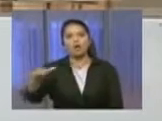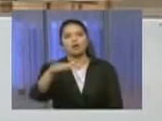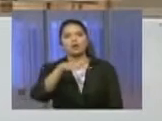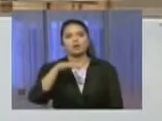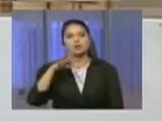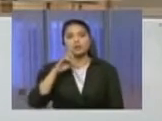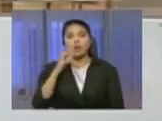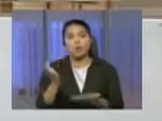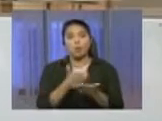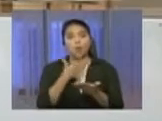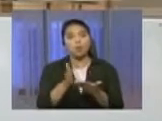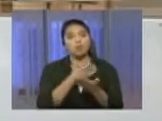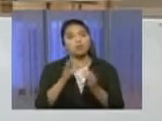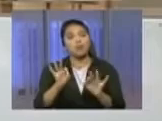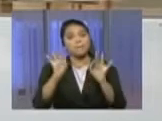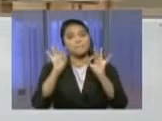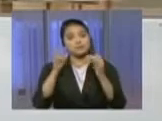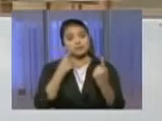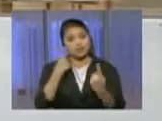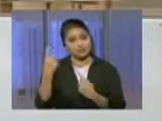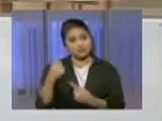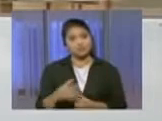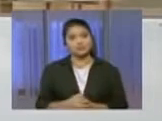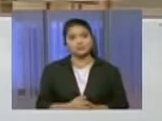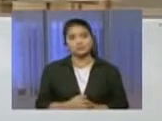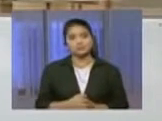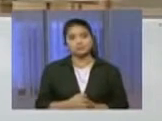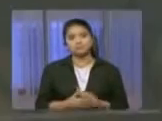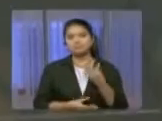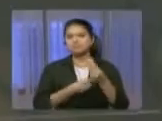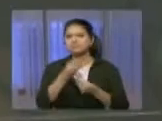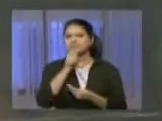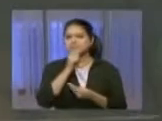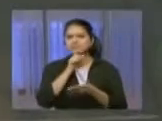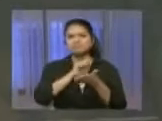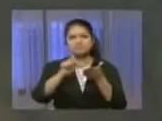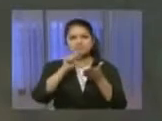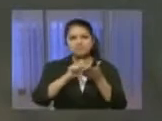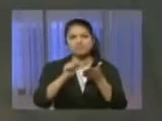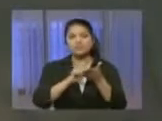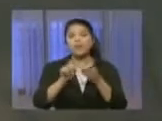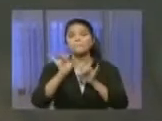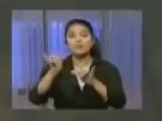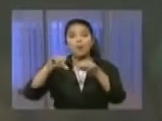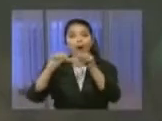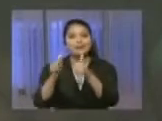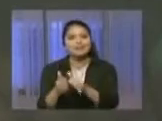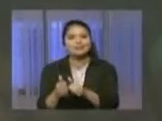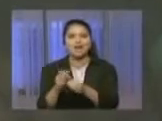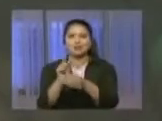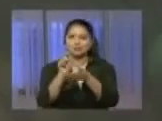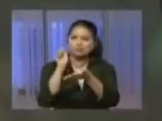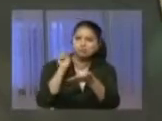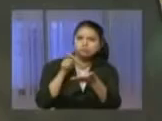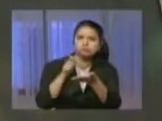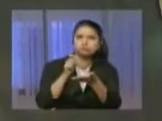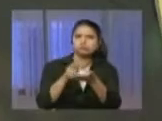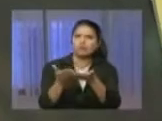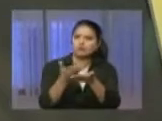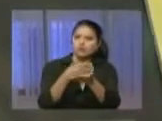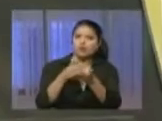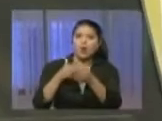un libro muy especial miren esto lo han hecho a mano artesanos venezolanos han trabajado el